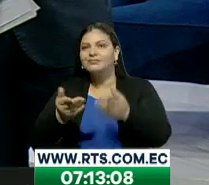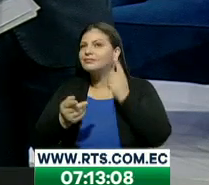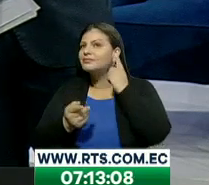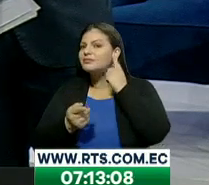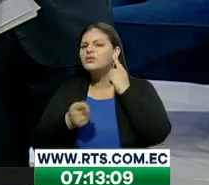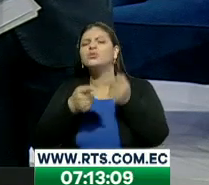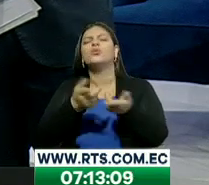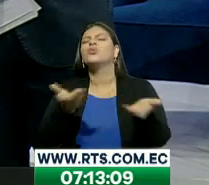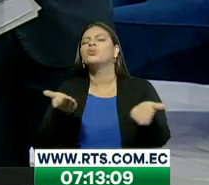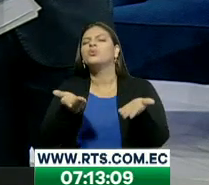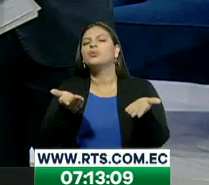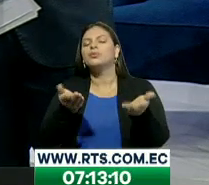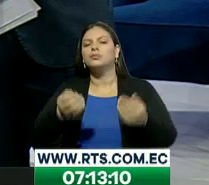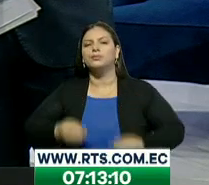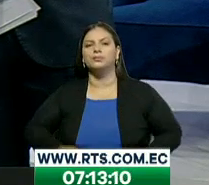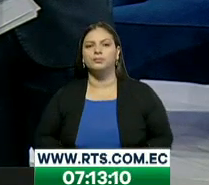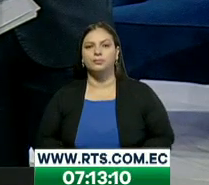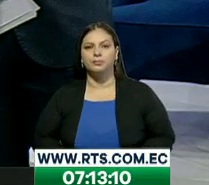¿Dónde te encuentras?